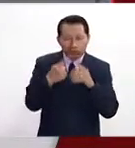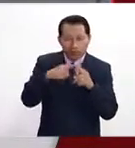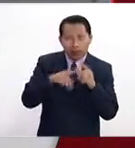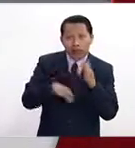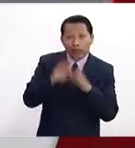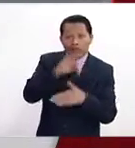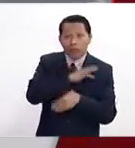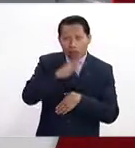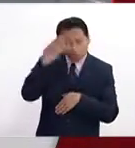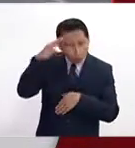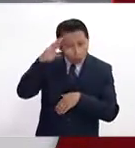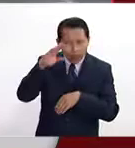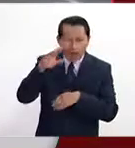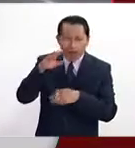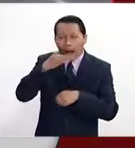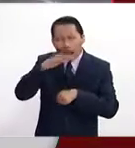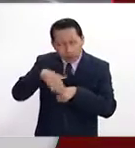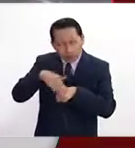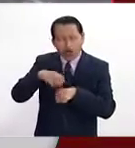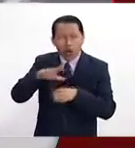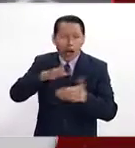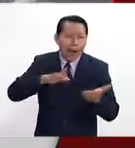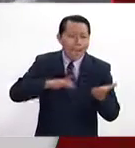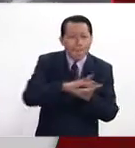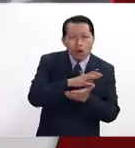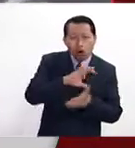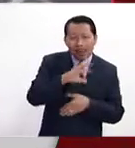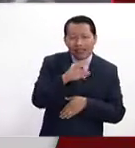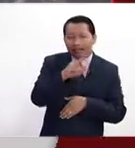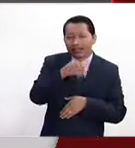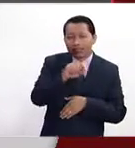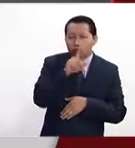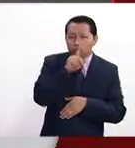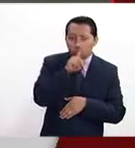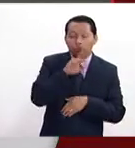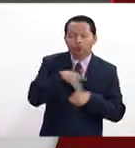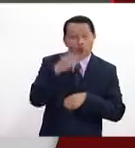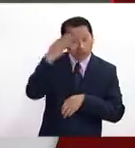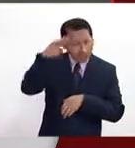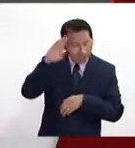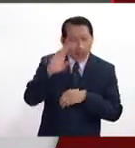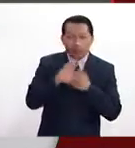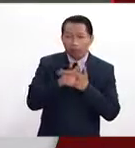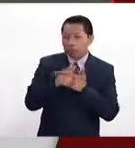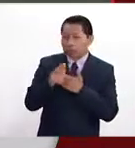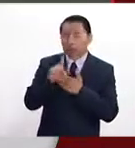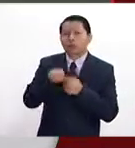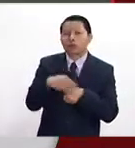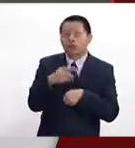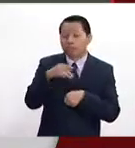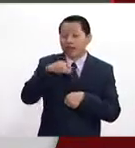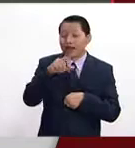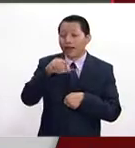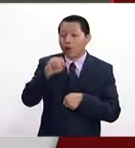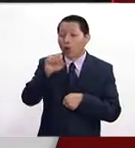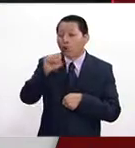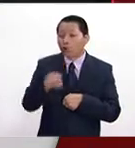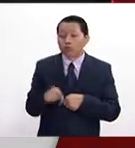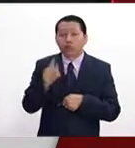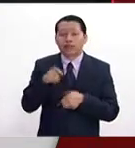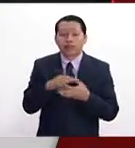posición de Cuba para que no apoyara el chavismo. Me parece que Venezuela está cada vez más aislado. Mercosur ya anunció hoy mismo, me parece,